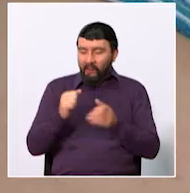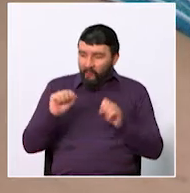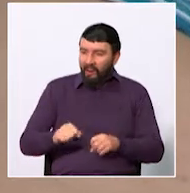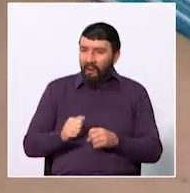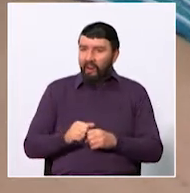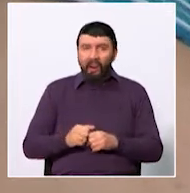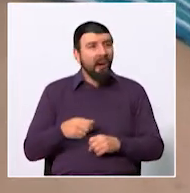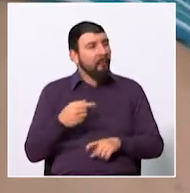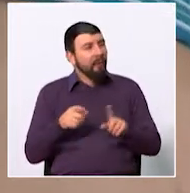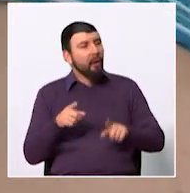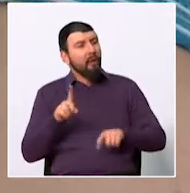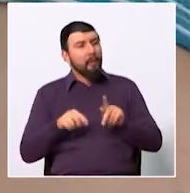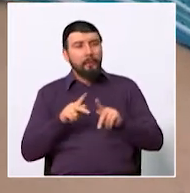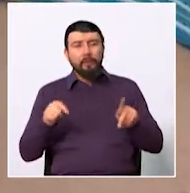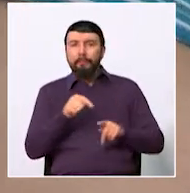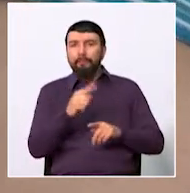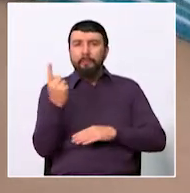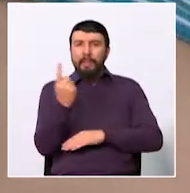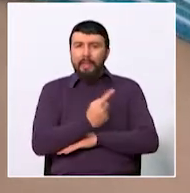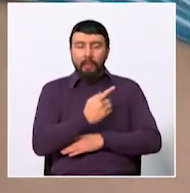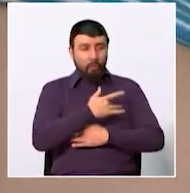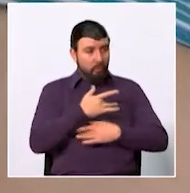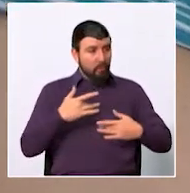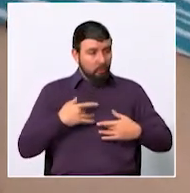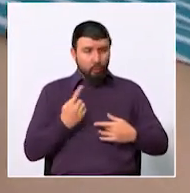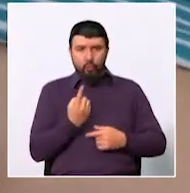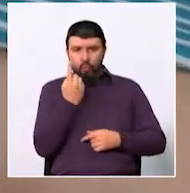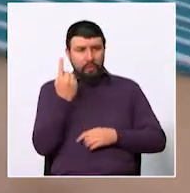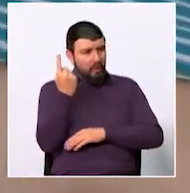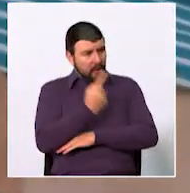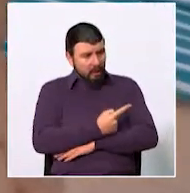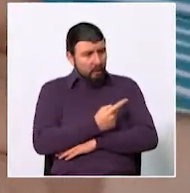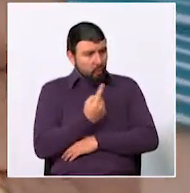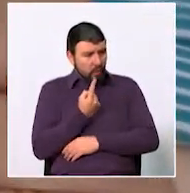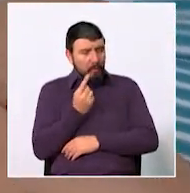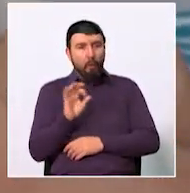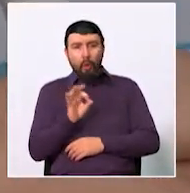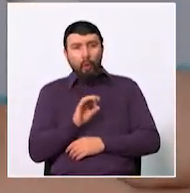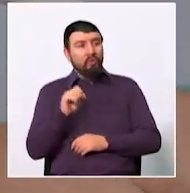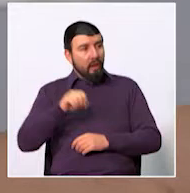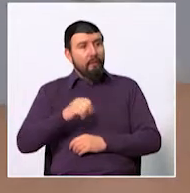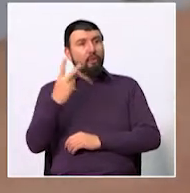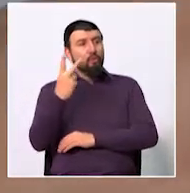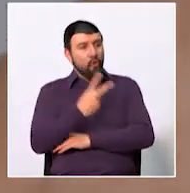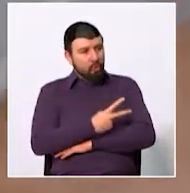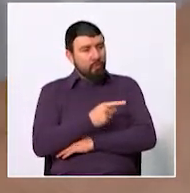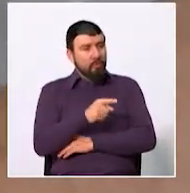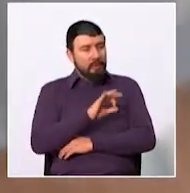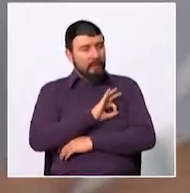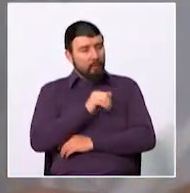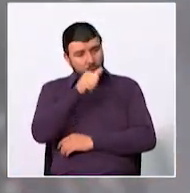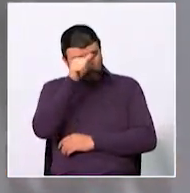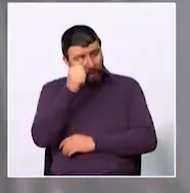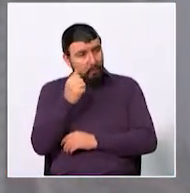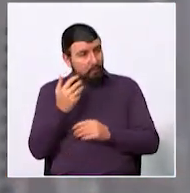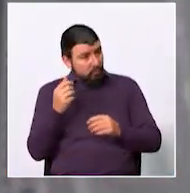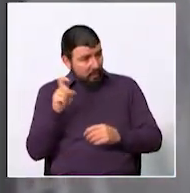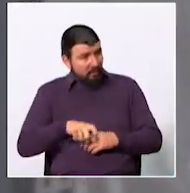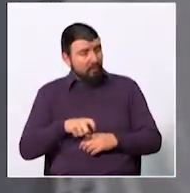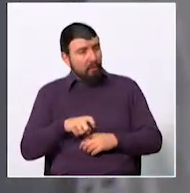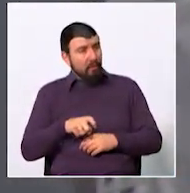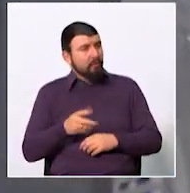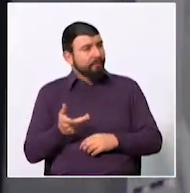quieren hacer solamente el día para tu salud lo hacen claro o debe estar pegado con el día por nuevo a un señor que